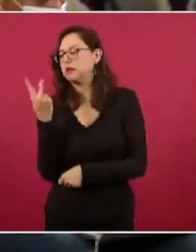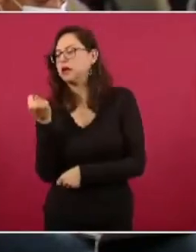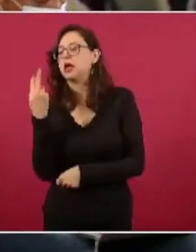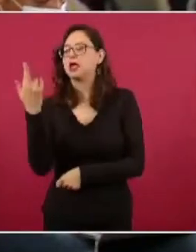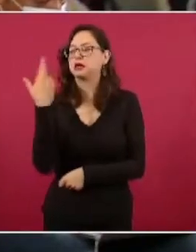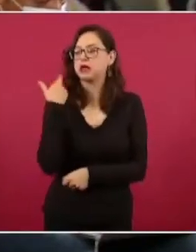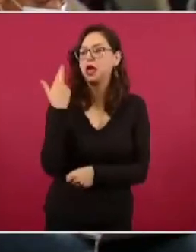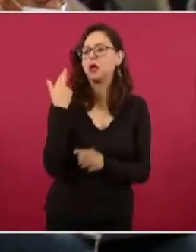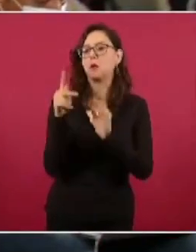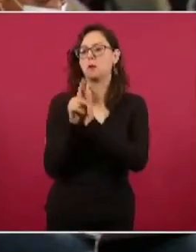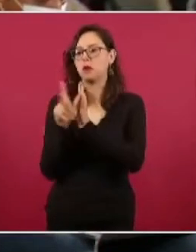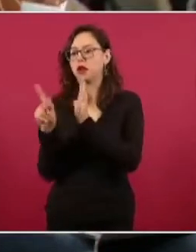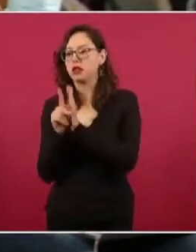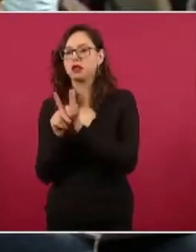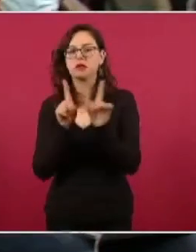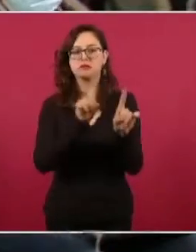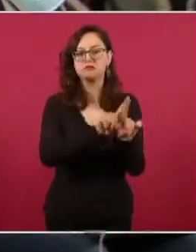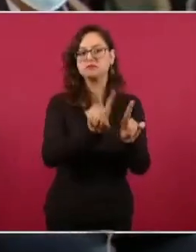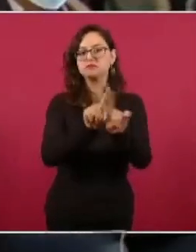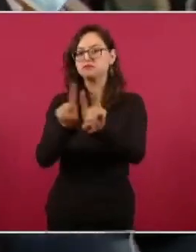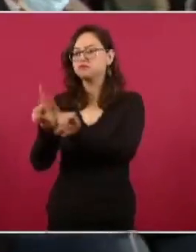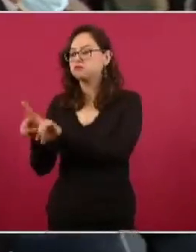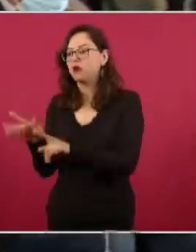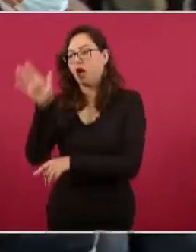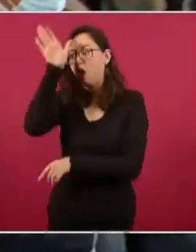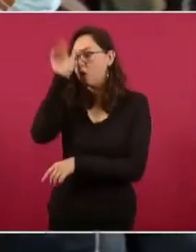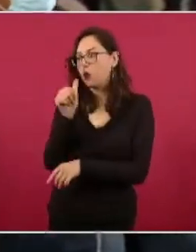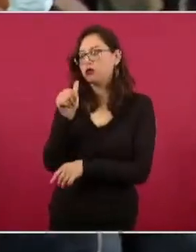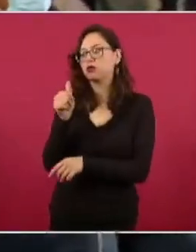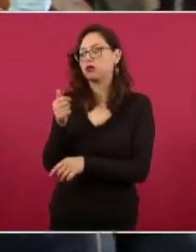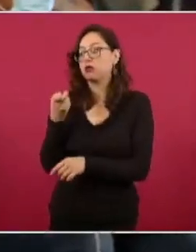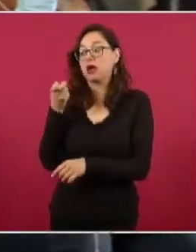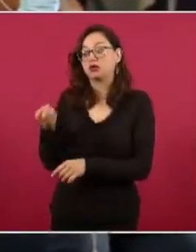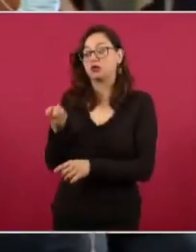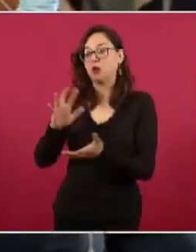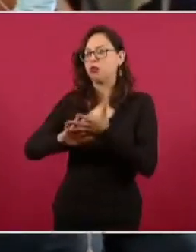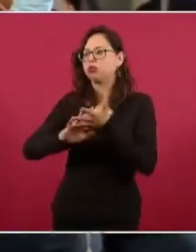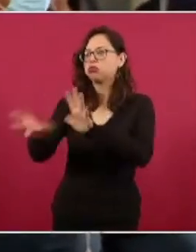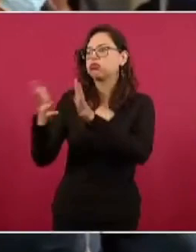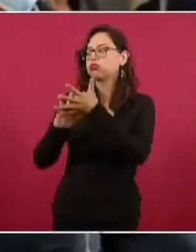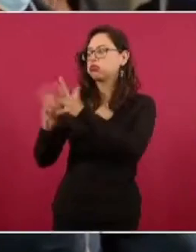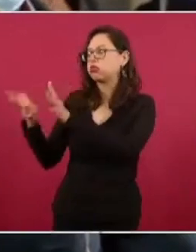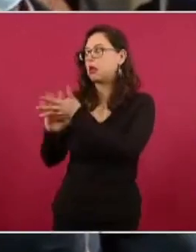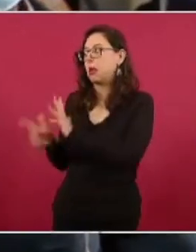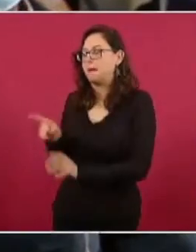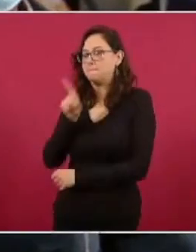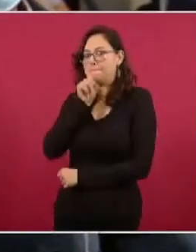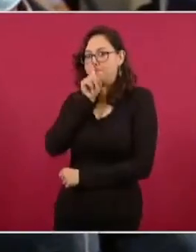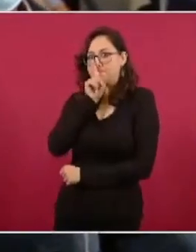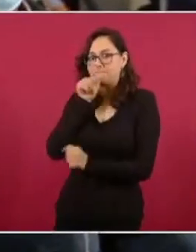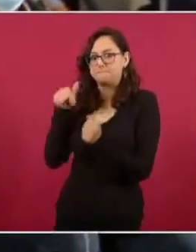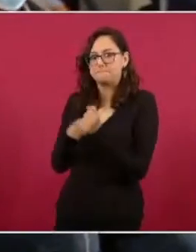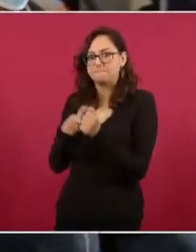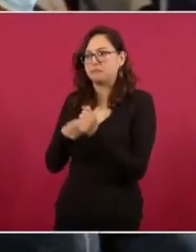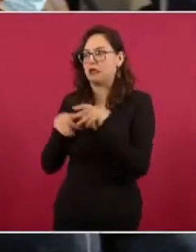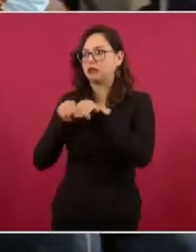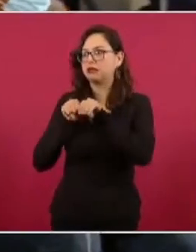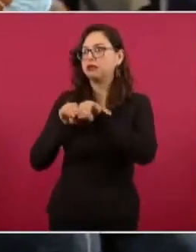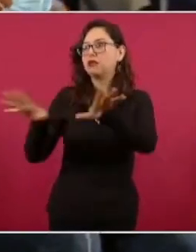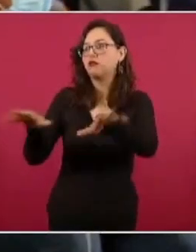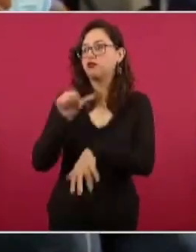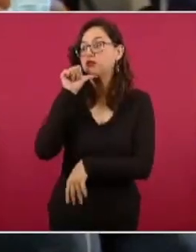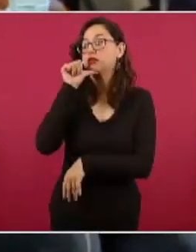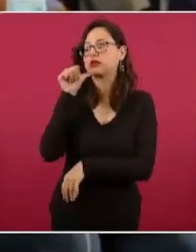algunos medios nos mantuvimos fuera de ese pacto y en ese pacto lo que se hacía en realidad pues era